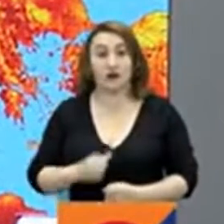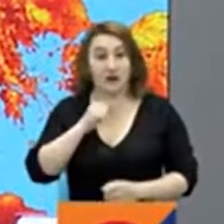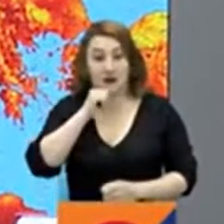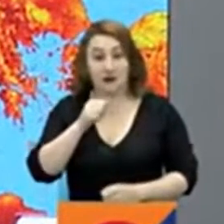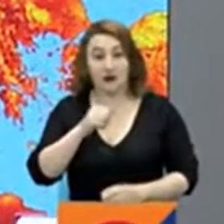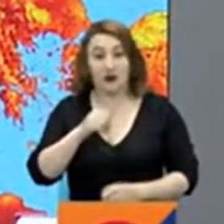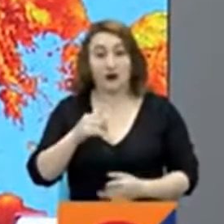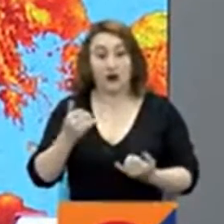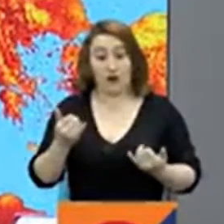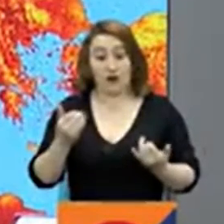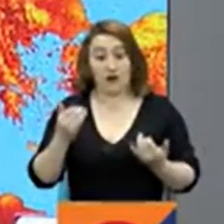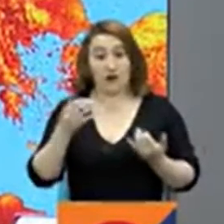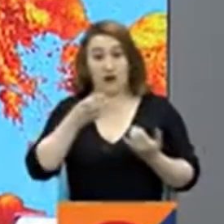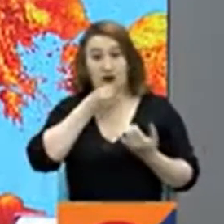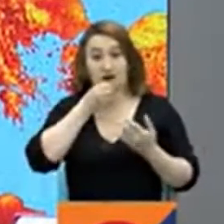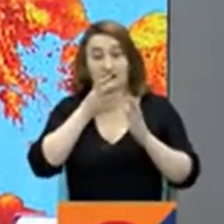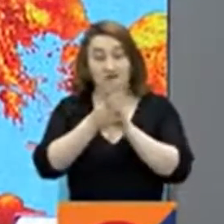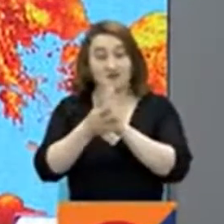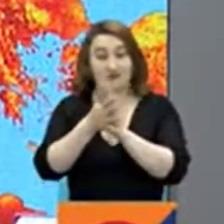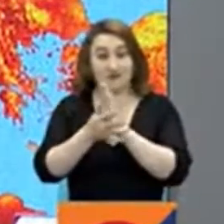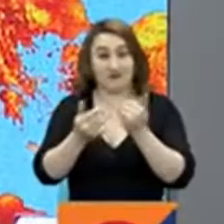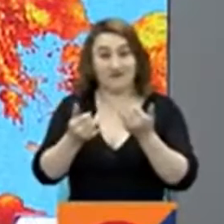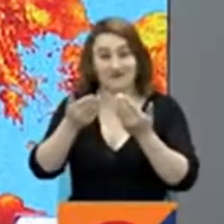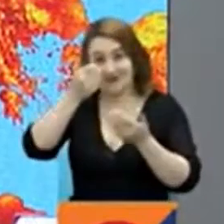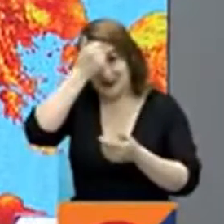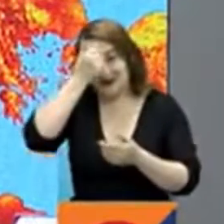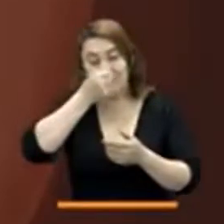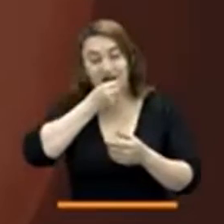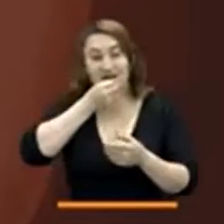Detalles de esta noticia y otras más, aquí están nuestros titulares.